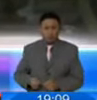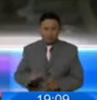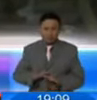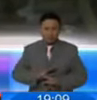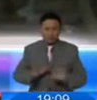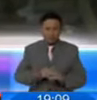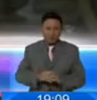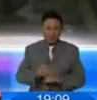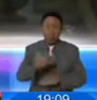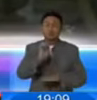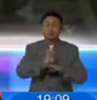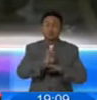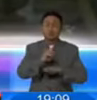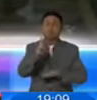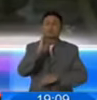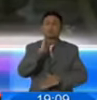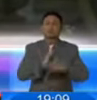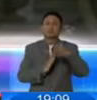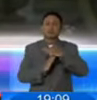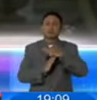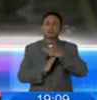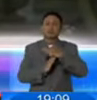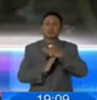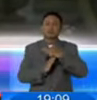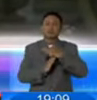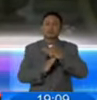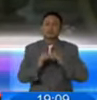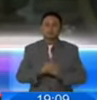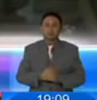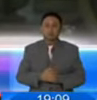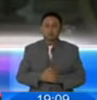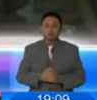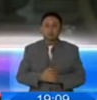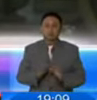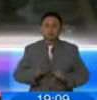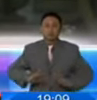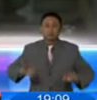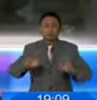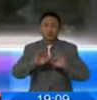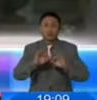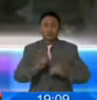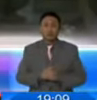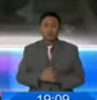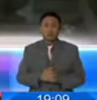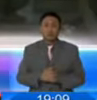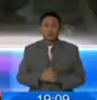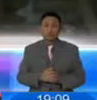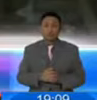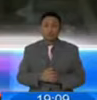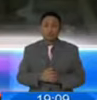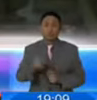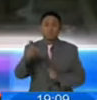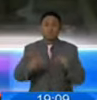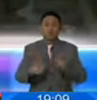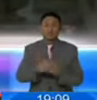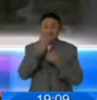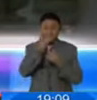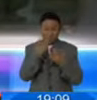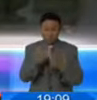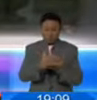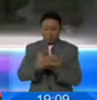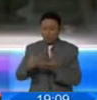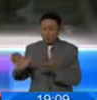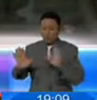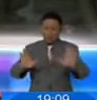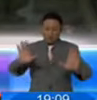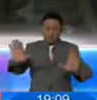El país necesita paz. Debemos de excluir las voces del odio,